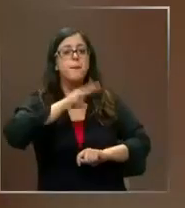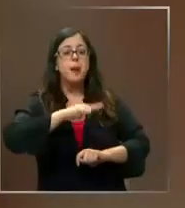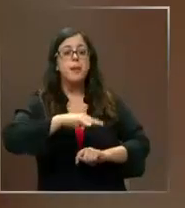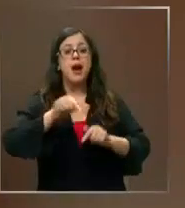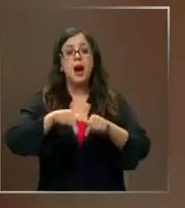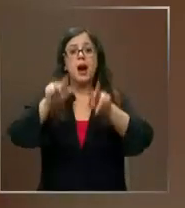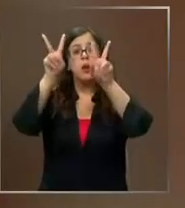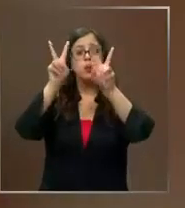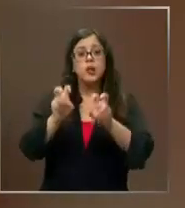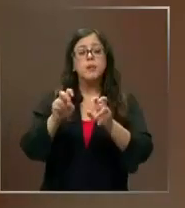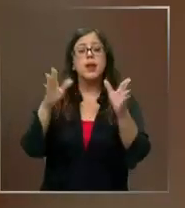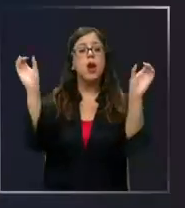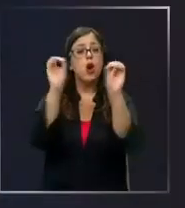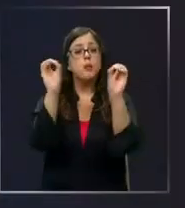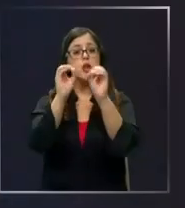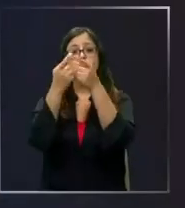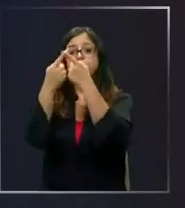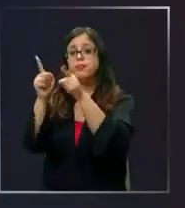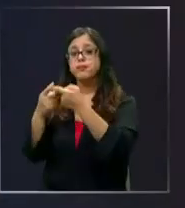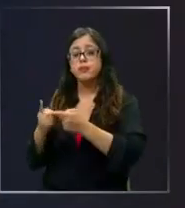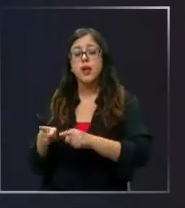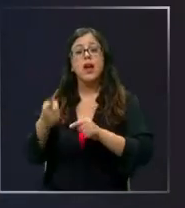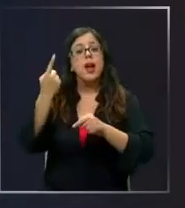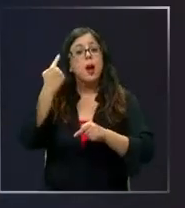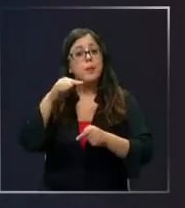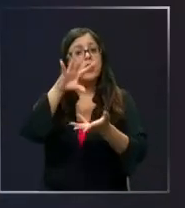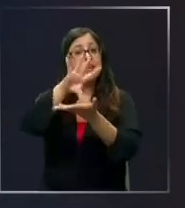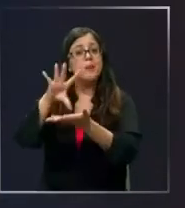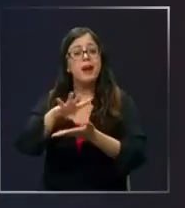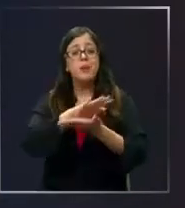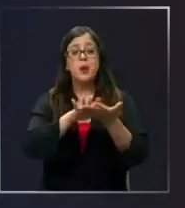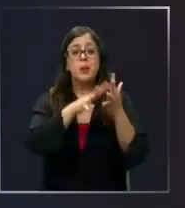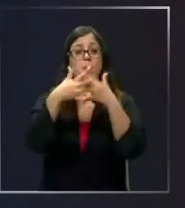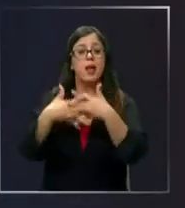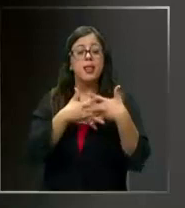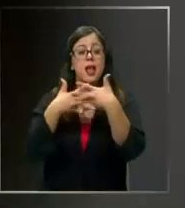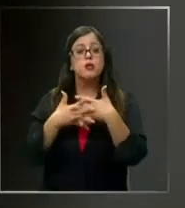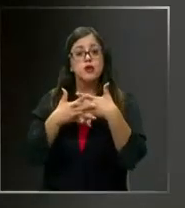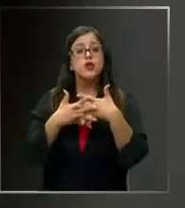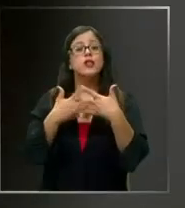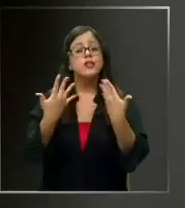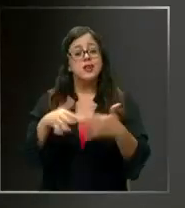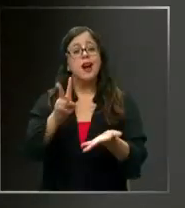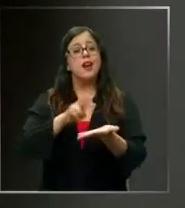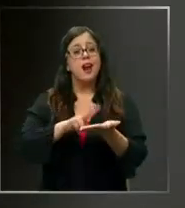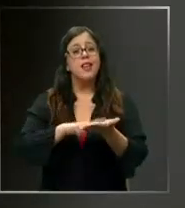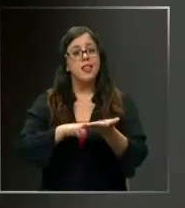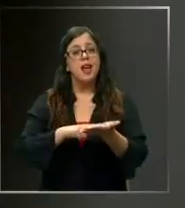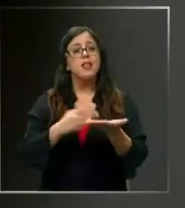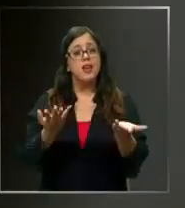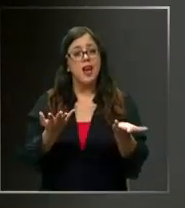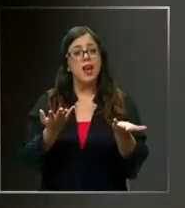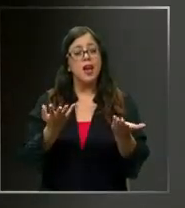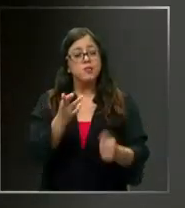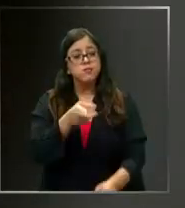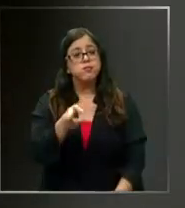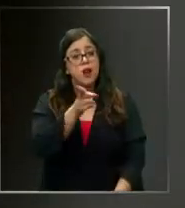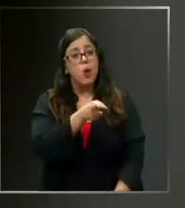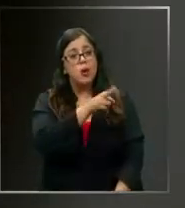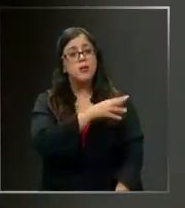Un tema que genera opiniones de todo tipo, pero que en países como Estados Unidos ya es una realidad cada vez más habitual.